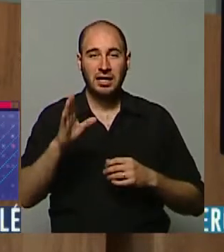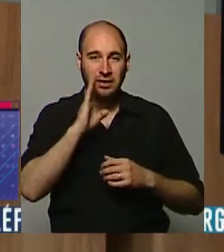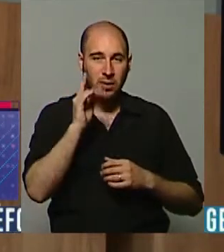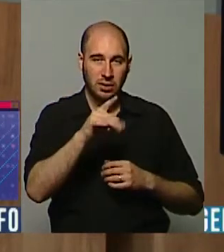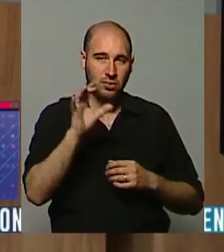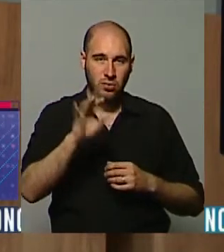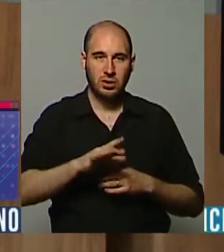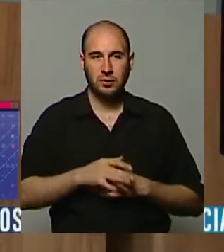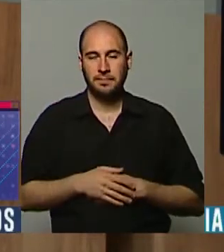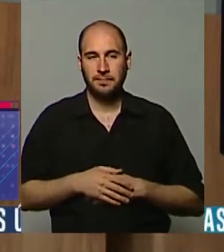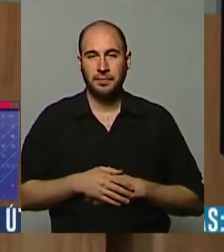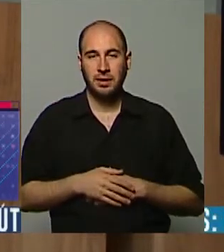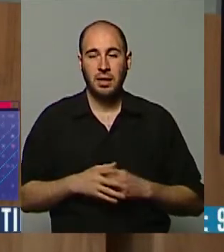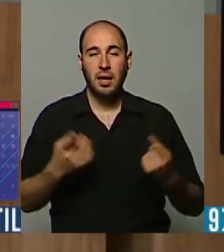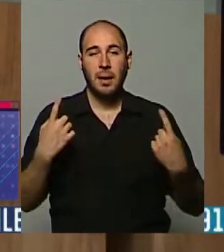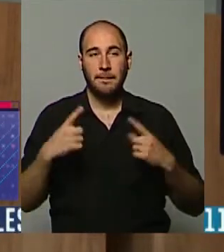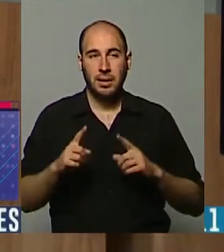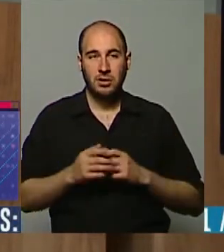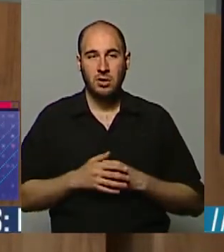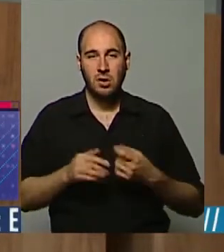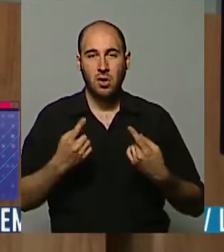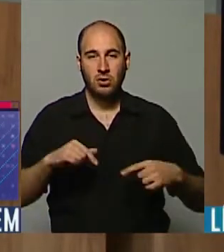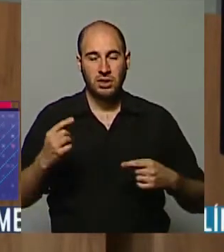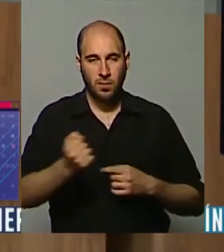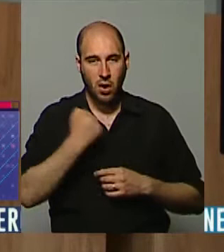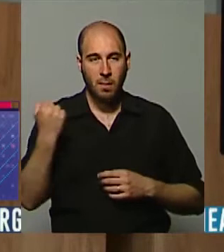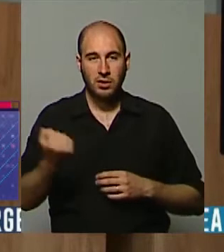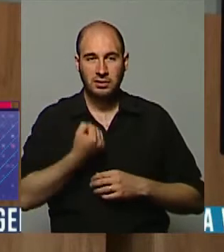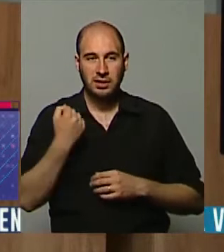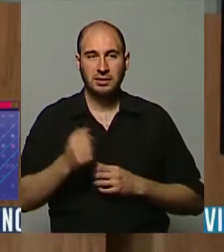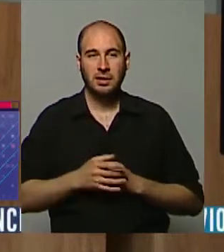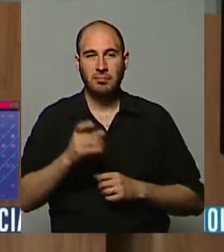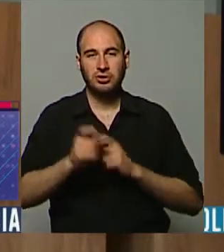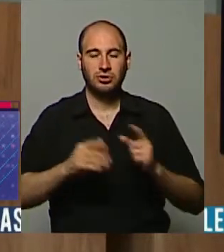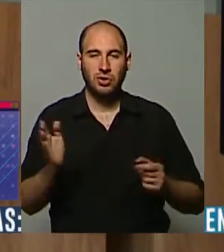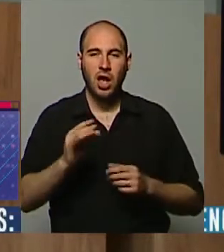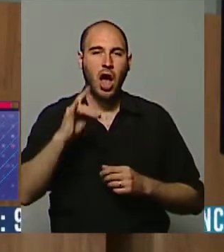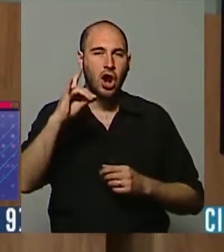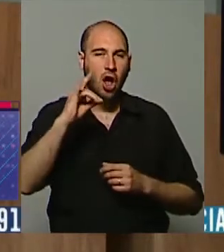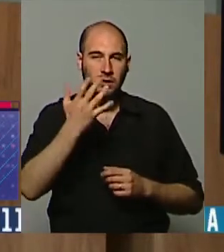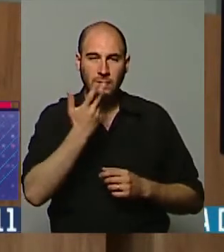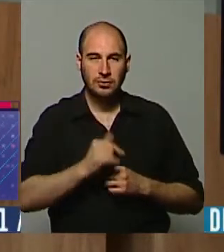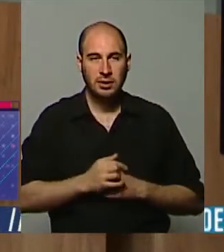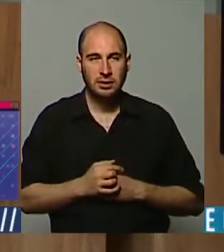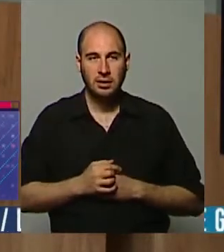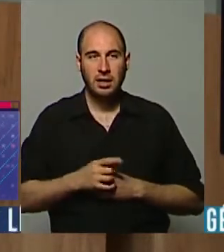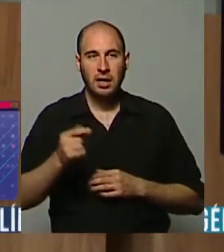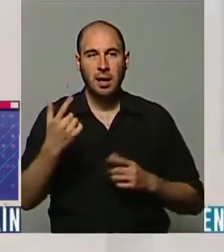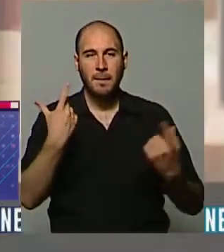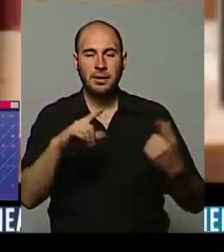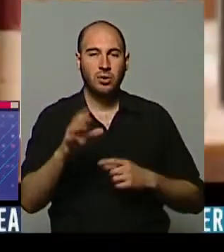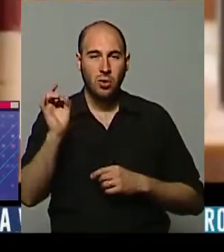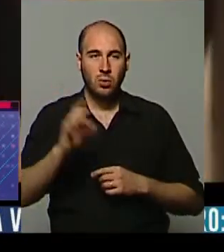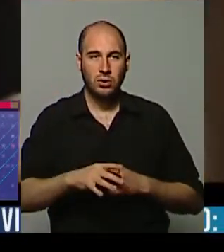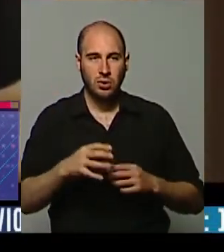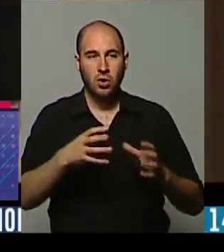Unidos solamente, pero hay algo que es sumamente importante para todo aquel amante del rock, y es que no será una gira solamente